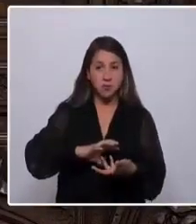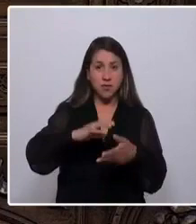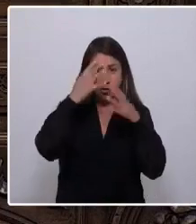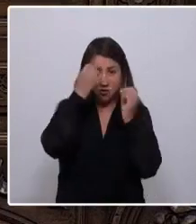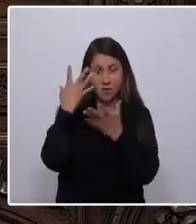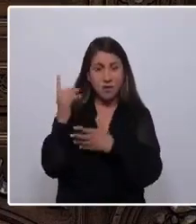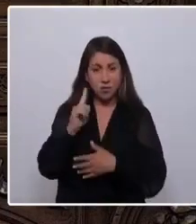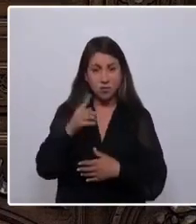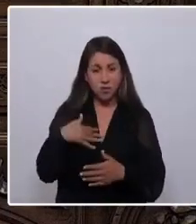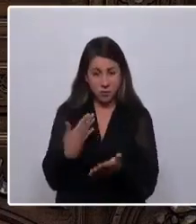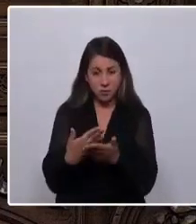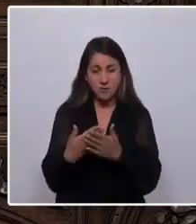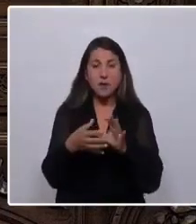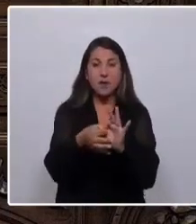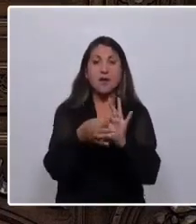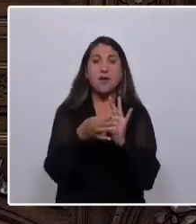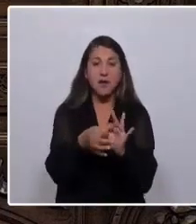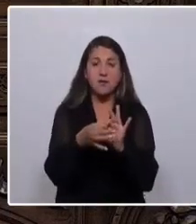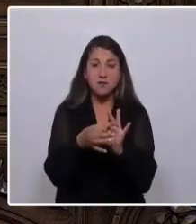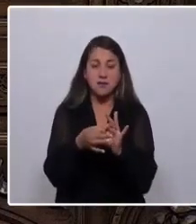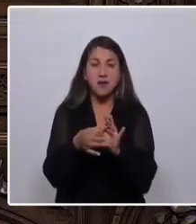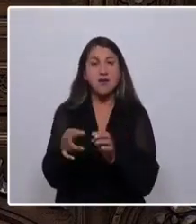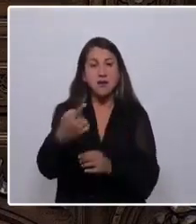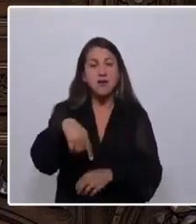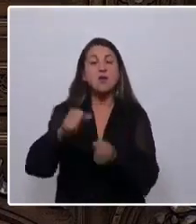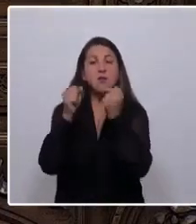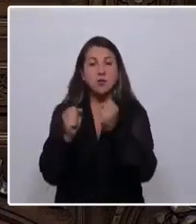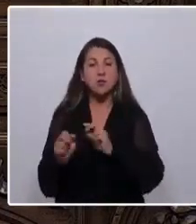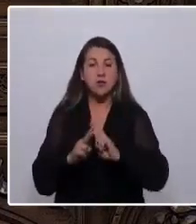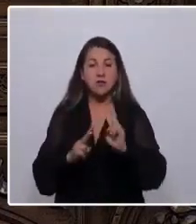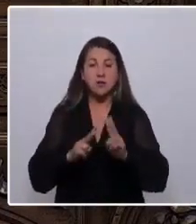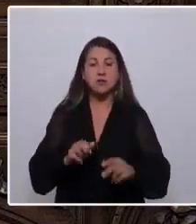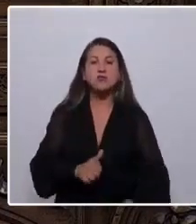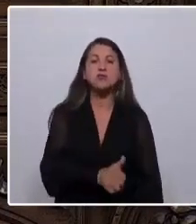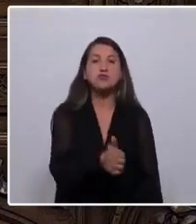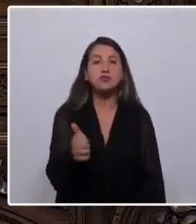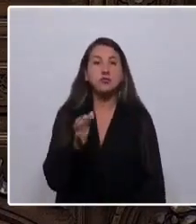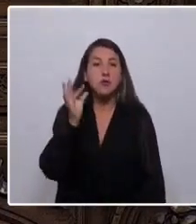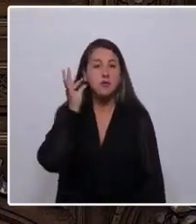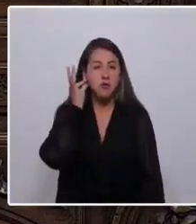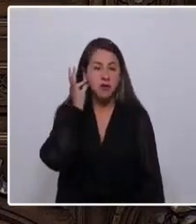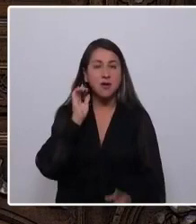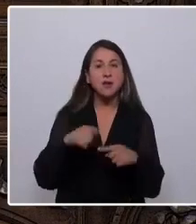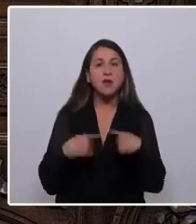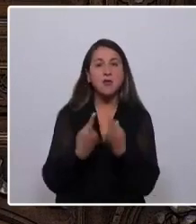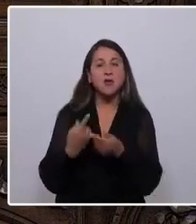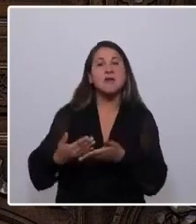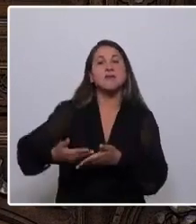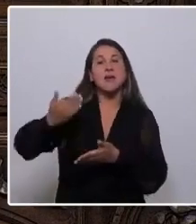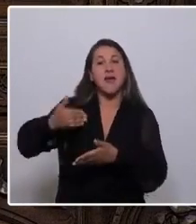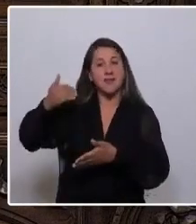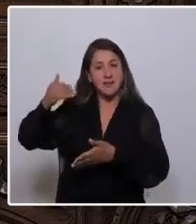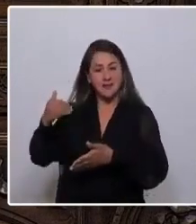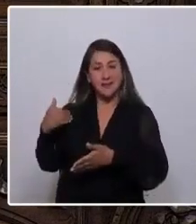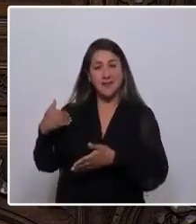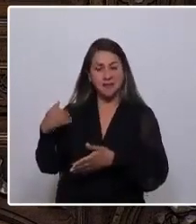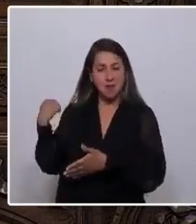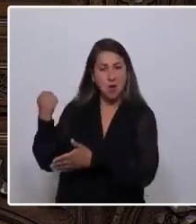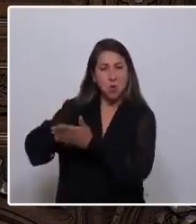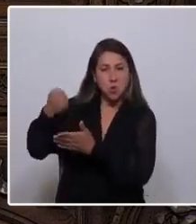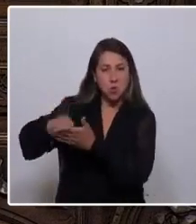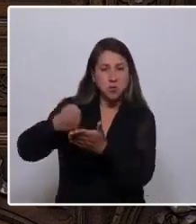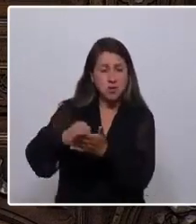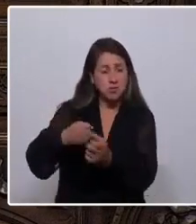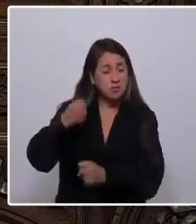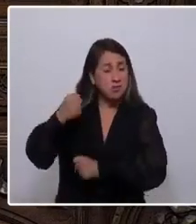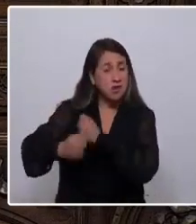oportunidad de agradecerles a las que lo hicieron posible. Todas las mujeres, nuestras antecesoras, quienes han luchado por